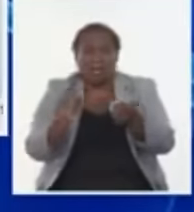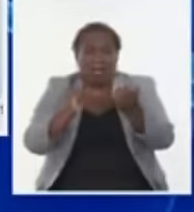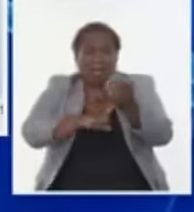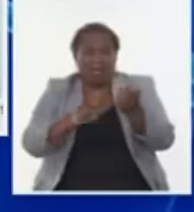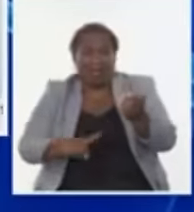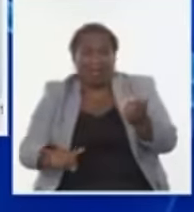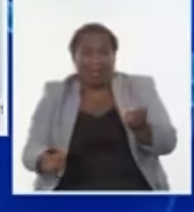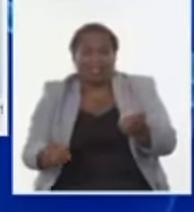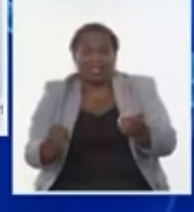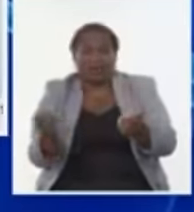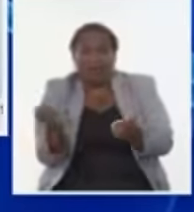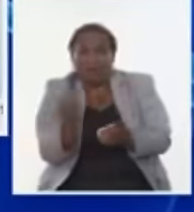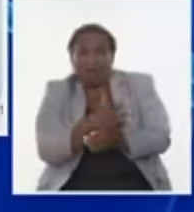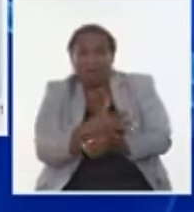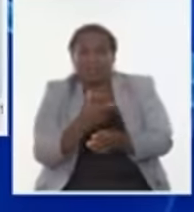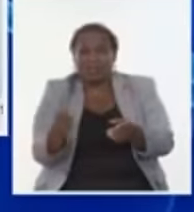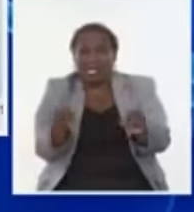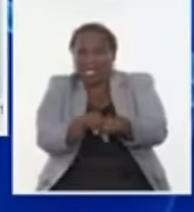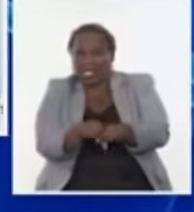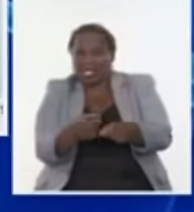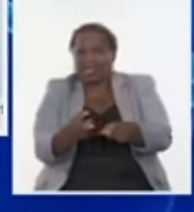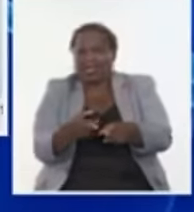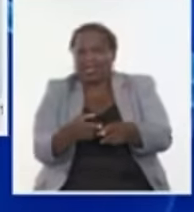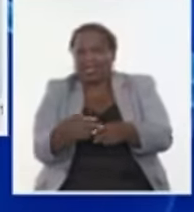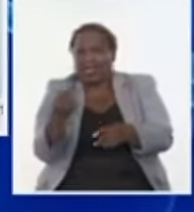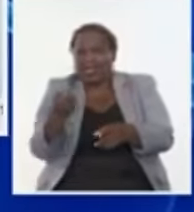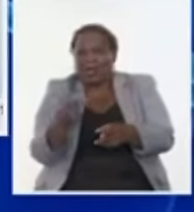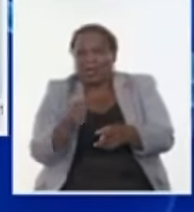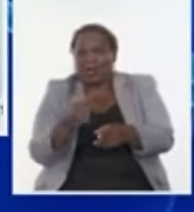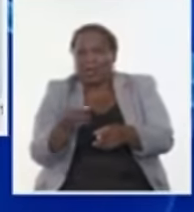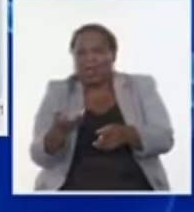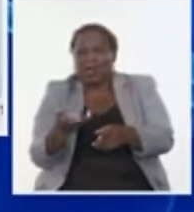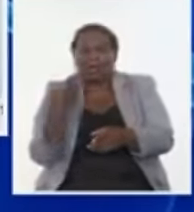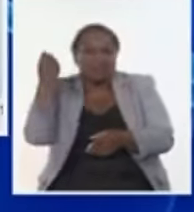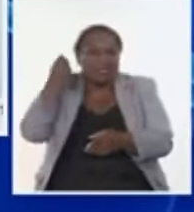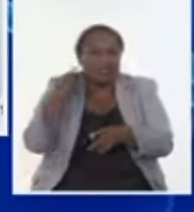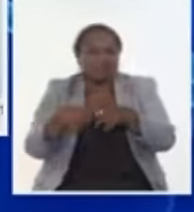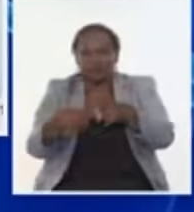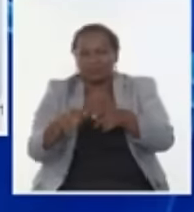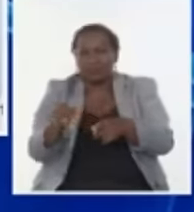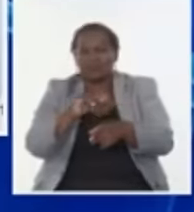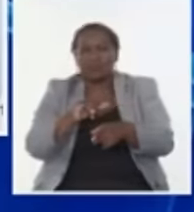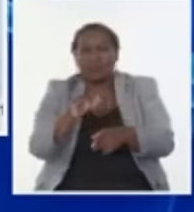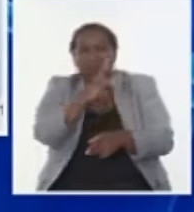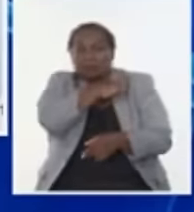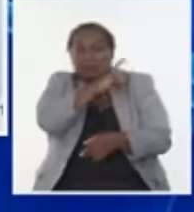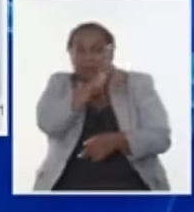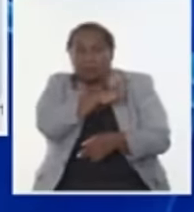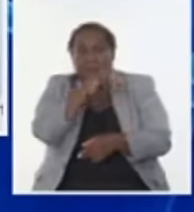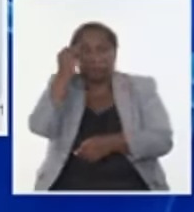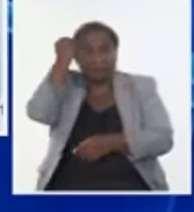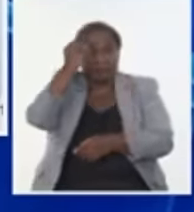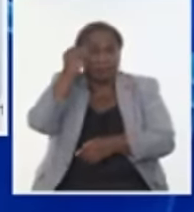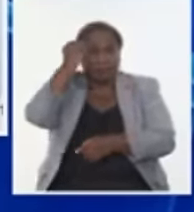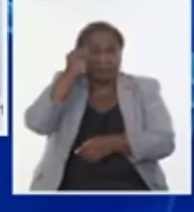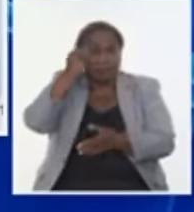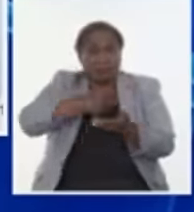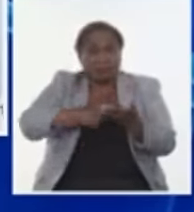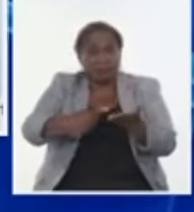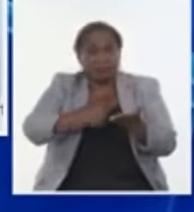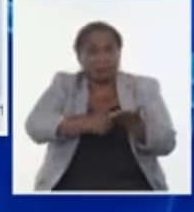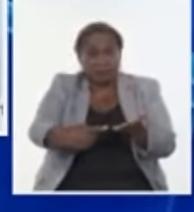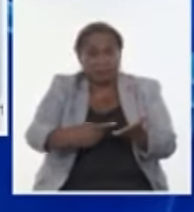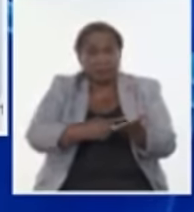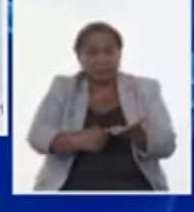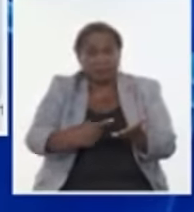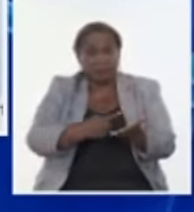su gravedad así lo aconsejan. Al máximo nivel se está analizando semanalmente, dirigido